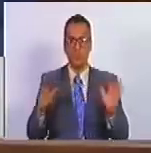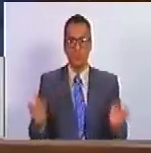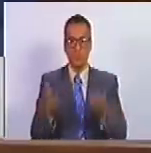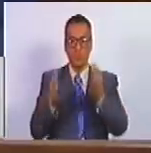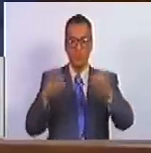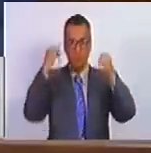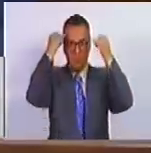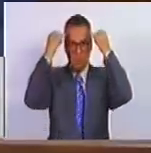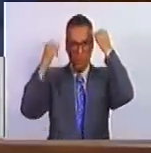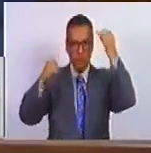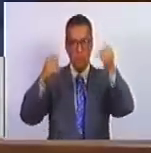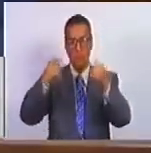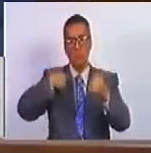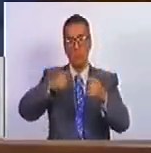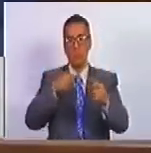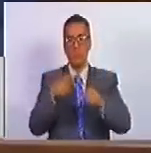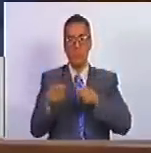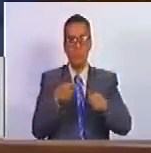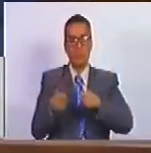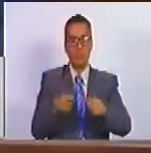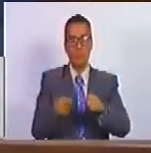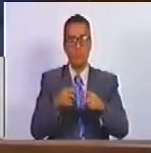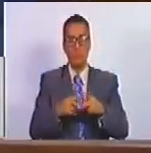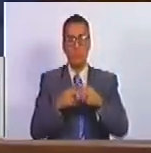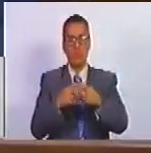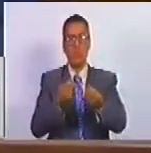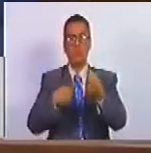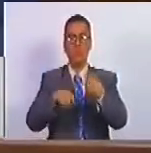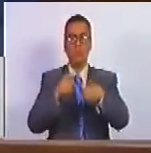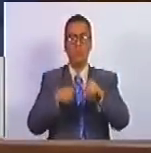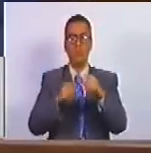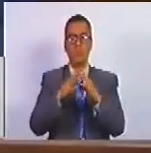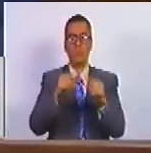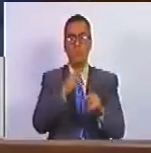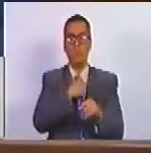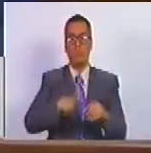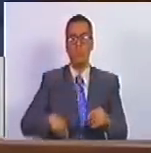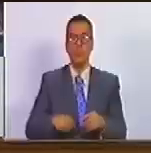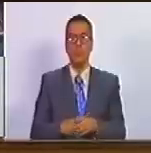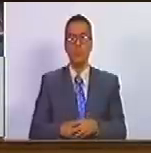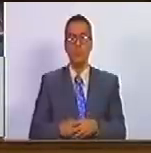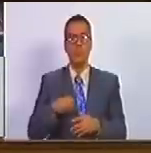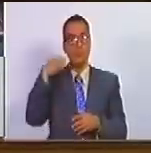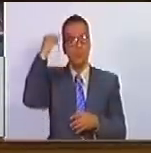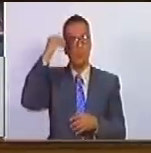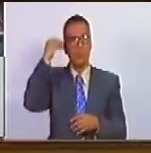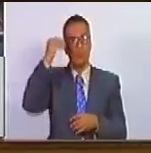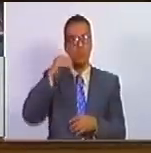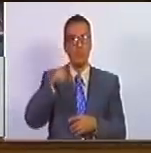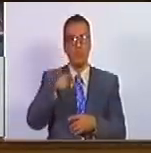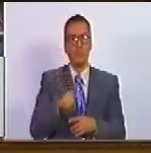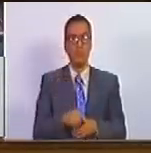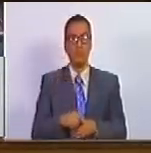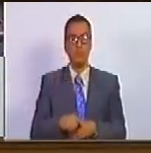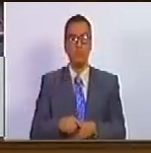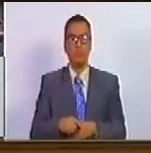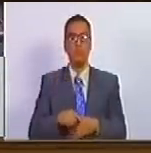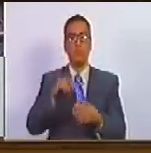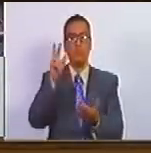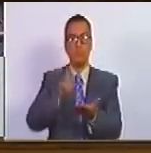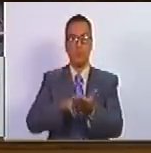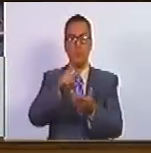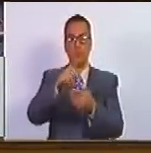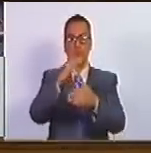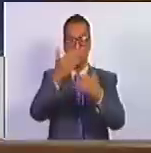emprendimientos, dependiendo de su actividad y valor de venta. Es todo, ciudadano presidente. En consideración,